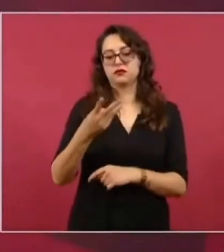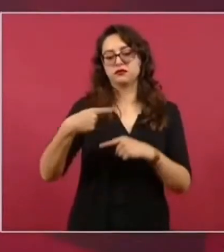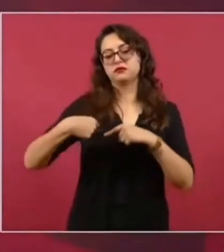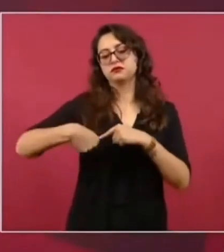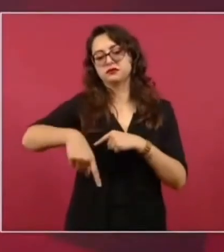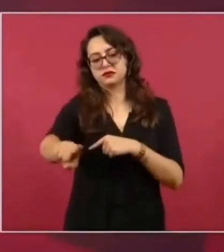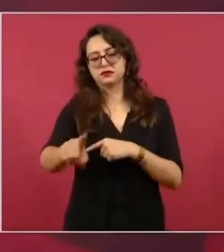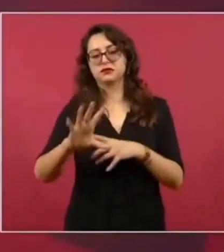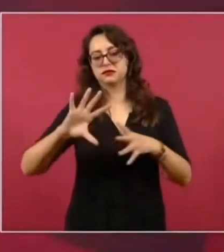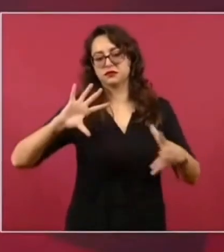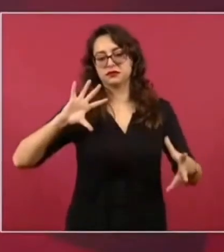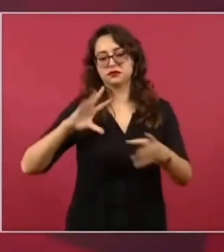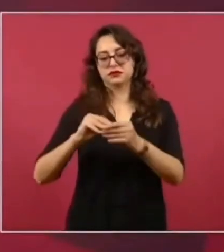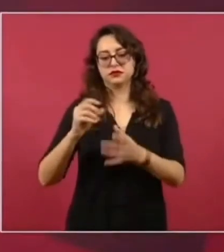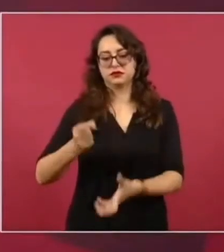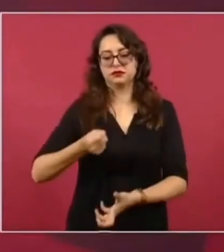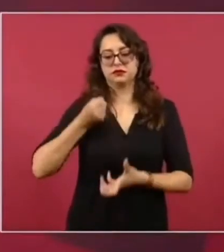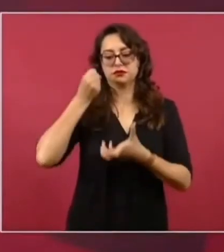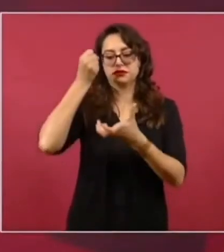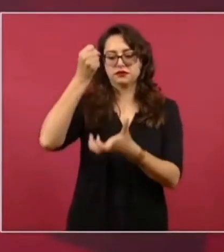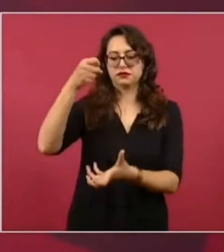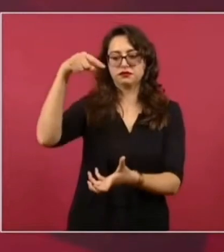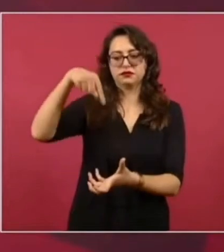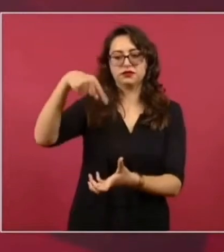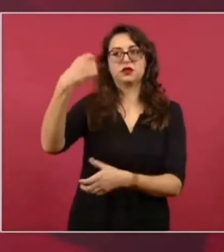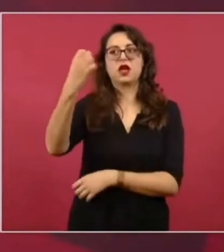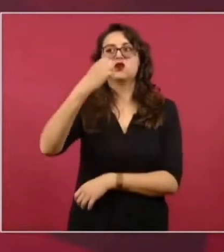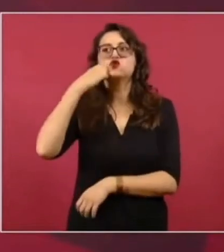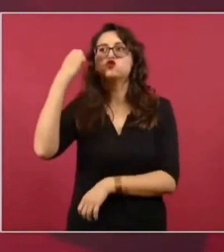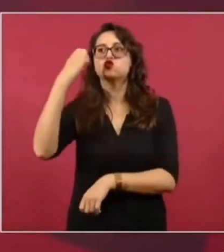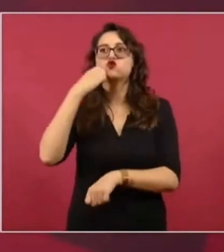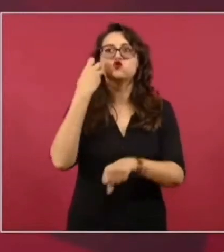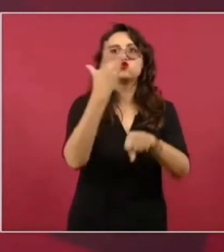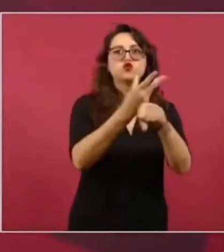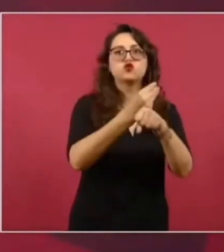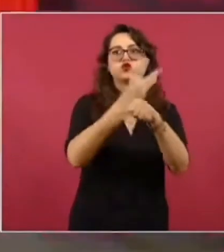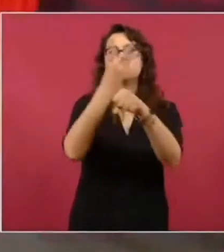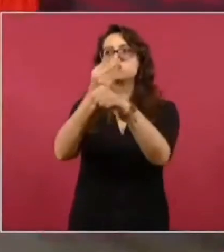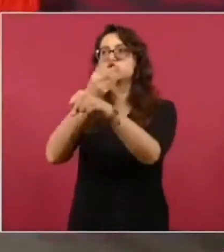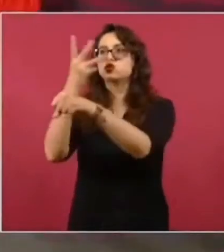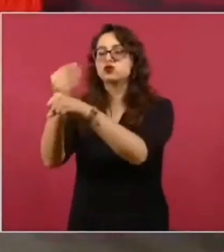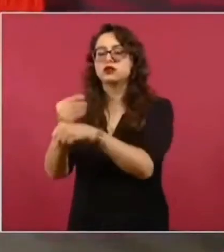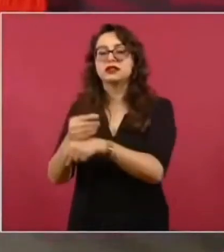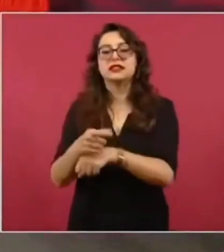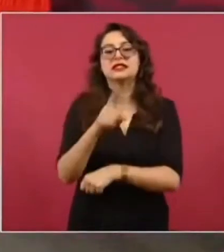sociedades de madres y padres de familia de